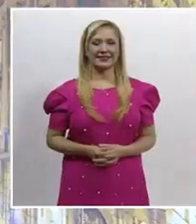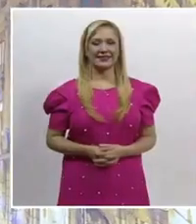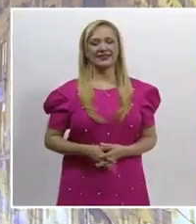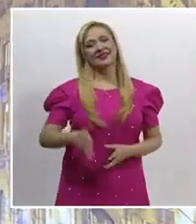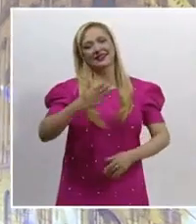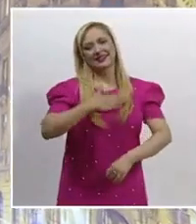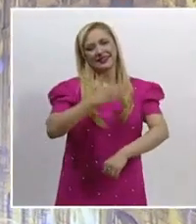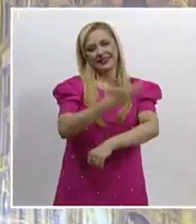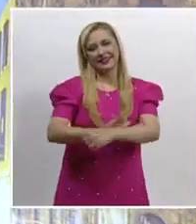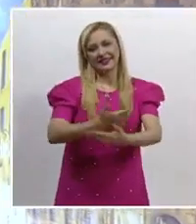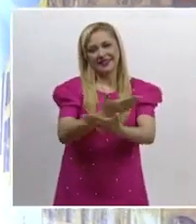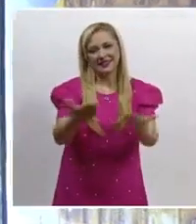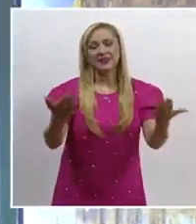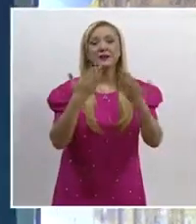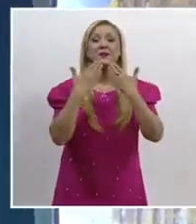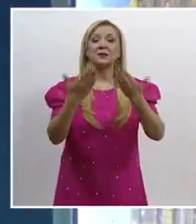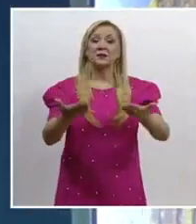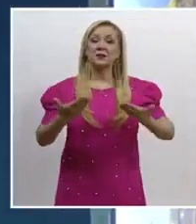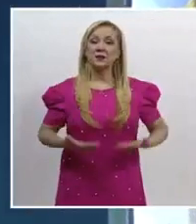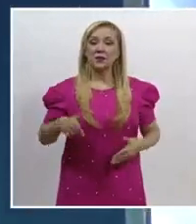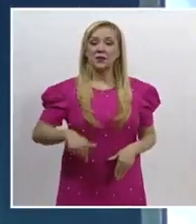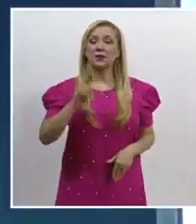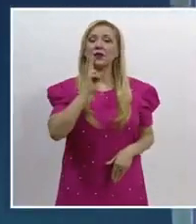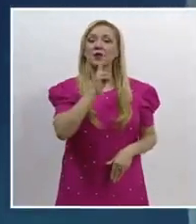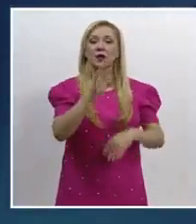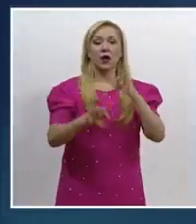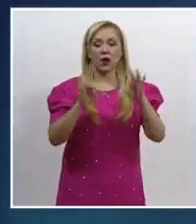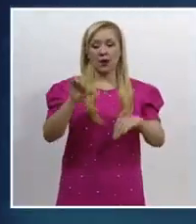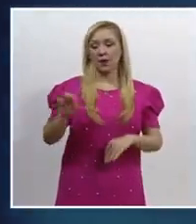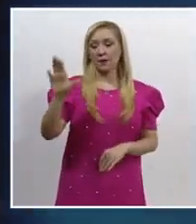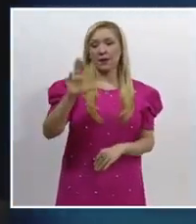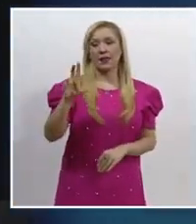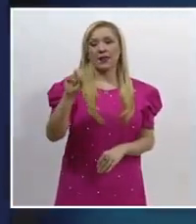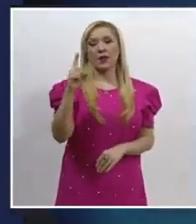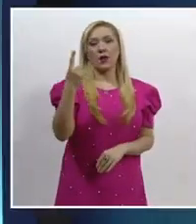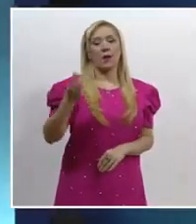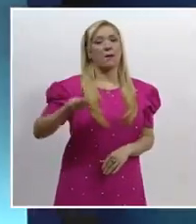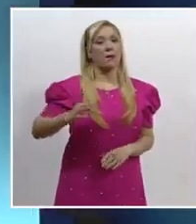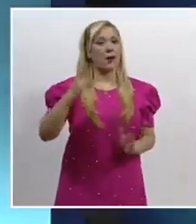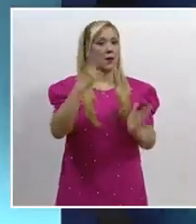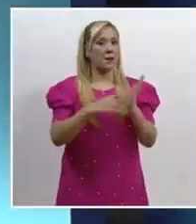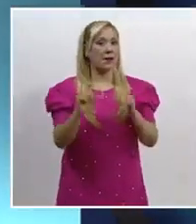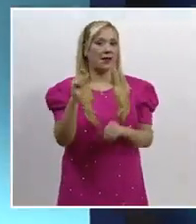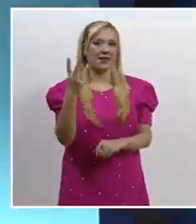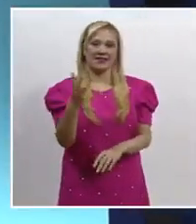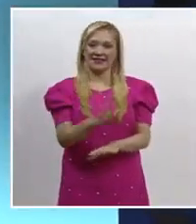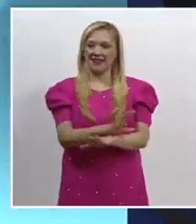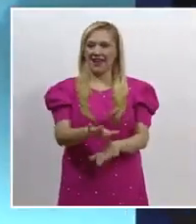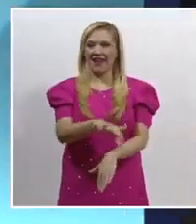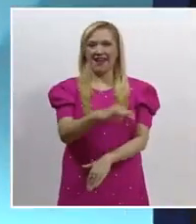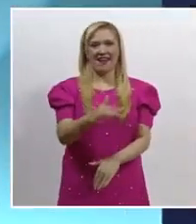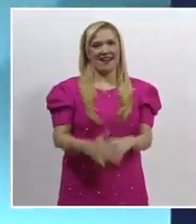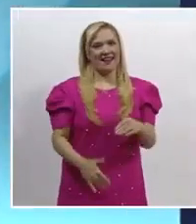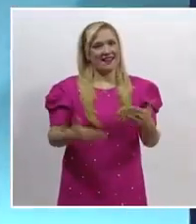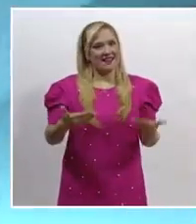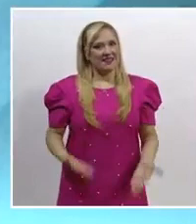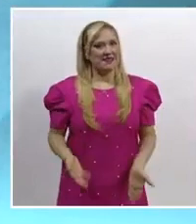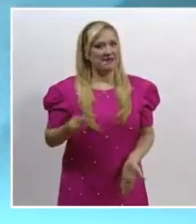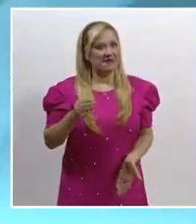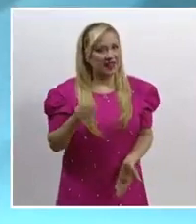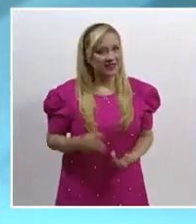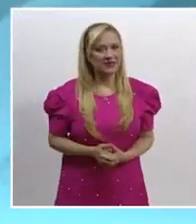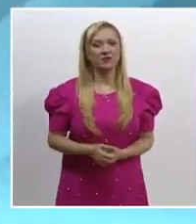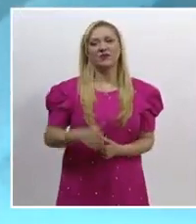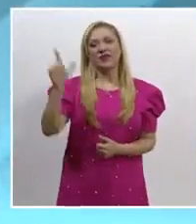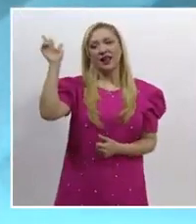Muy buenas tardes, bienvenidos a este corte informativo. Hoy es miércoles 31 de mayo de 2023, ya fin de mes. Soy Laura Murillo y en los próximos